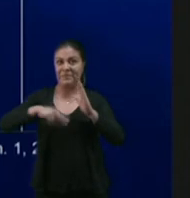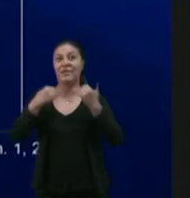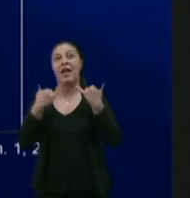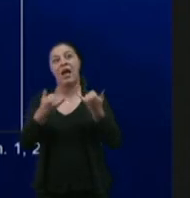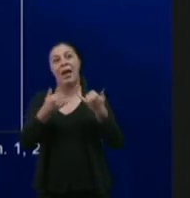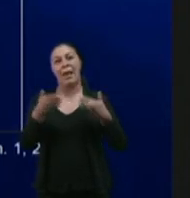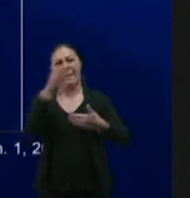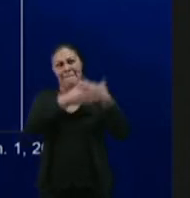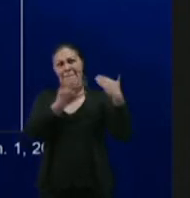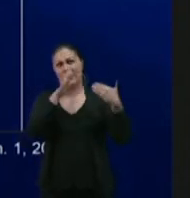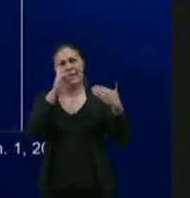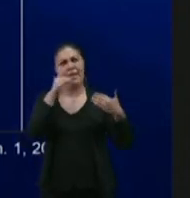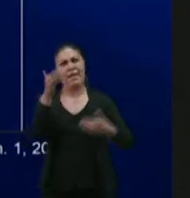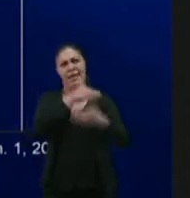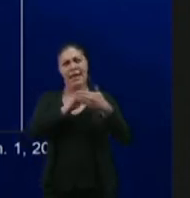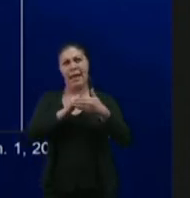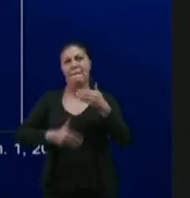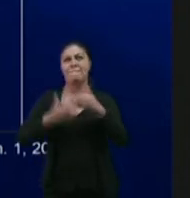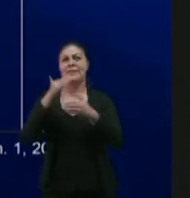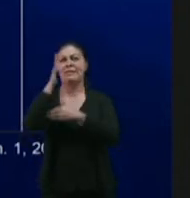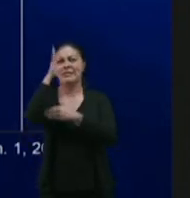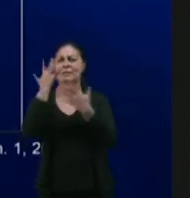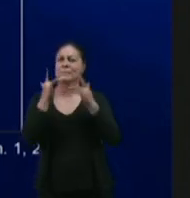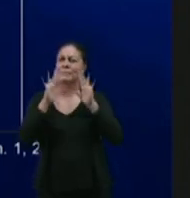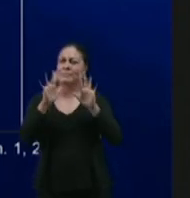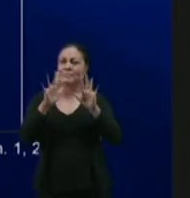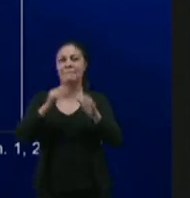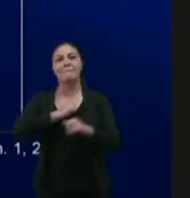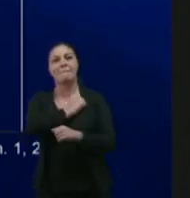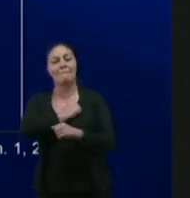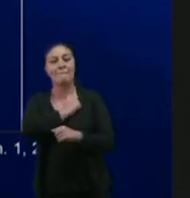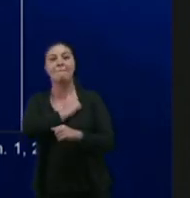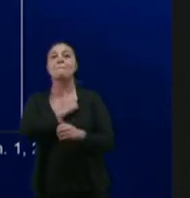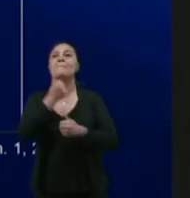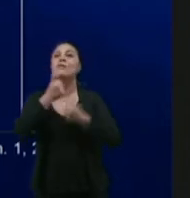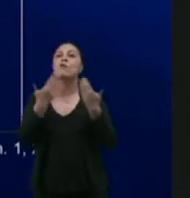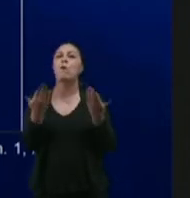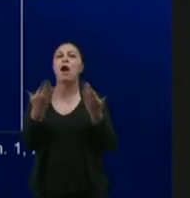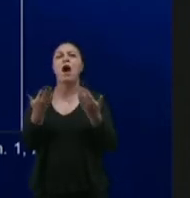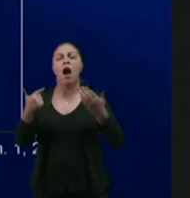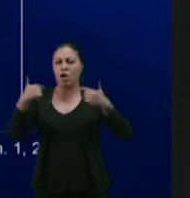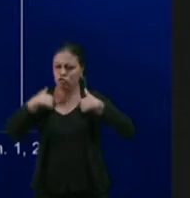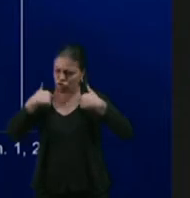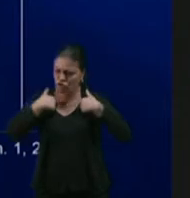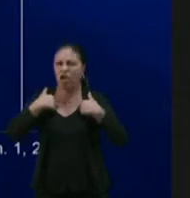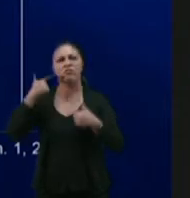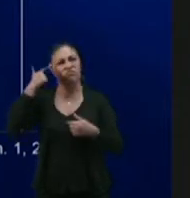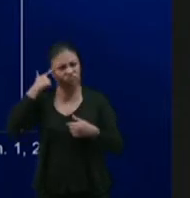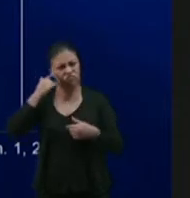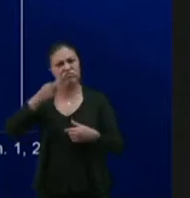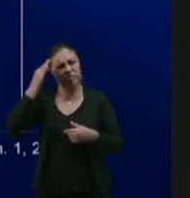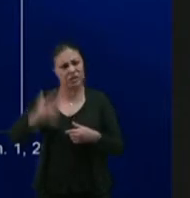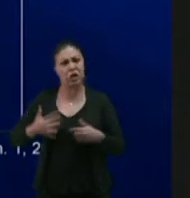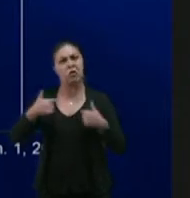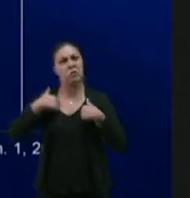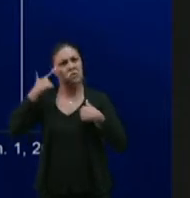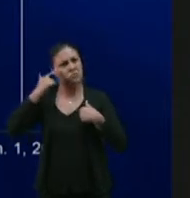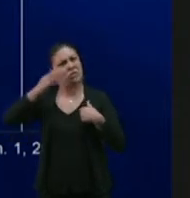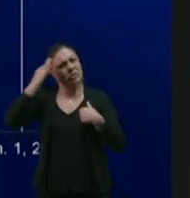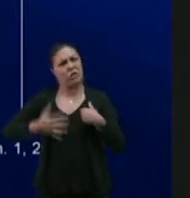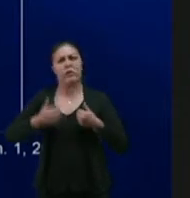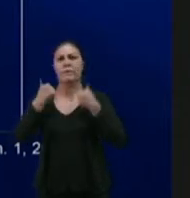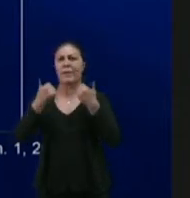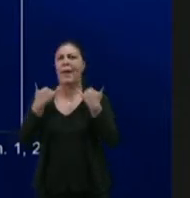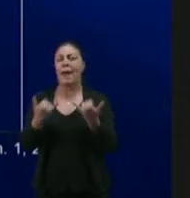antes de que él comience su presentación, algunos pensamientos de por qué yo creo que estamos enfrentando un